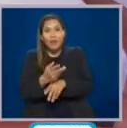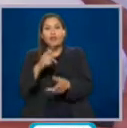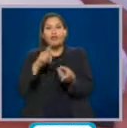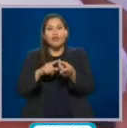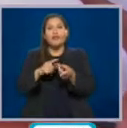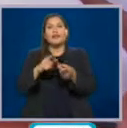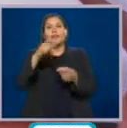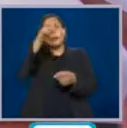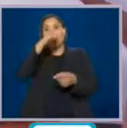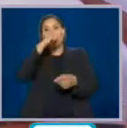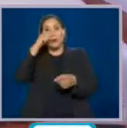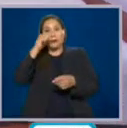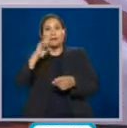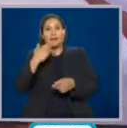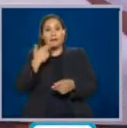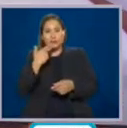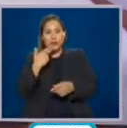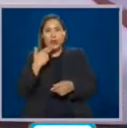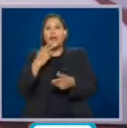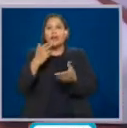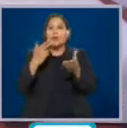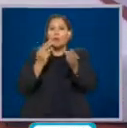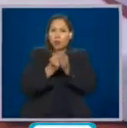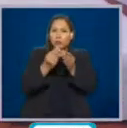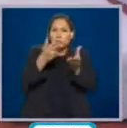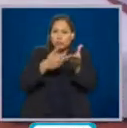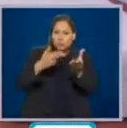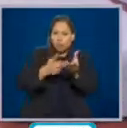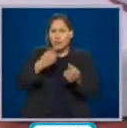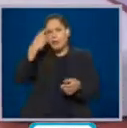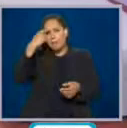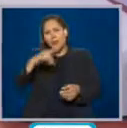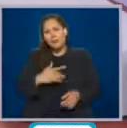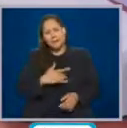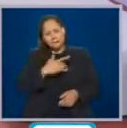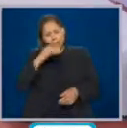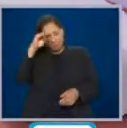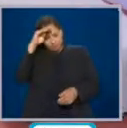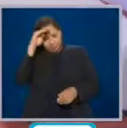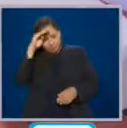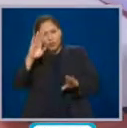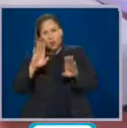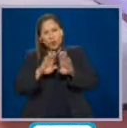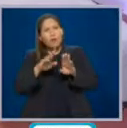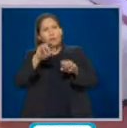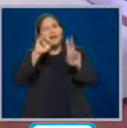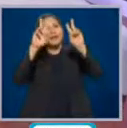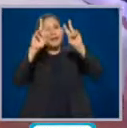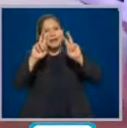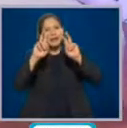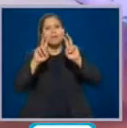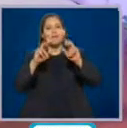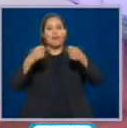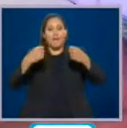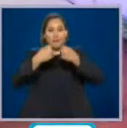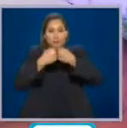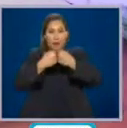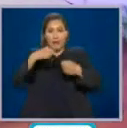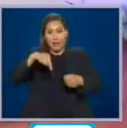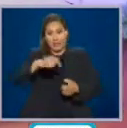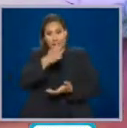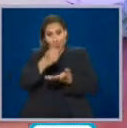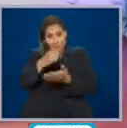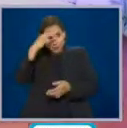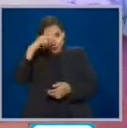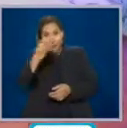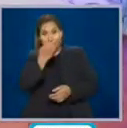Juárez, que realizan talleres participativos y que realizan una reflexión sobre su contexto fronterizo. Aquí en la Ciudad de México con